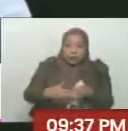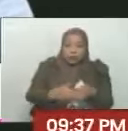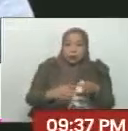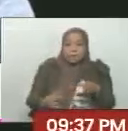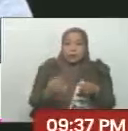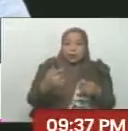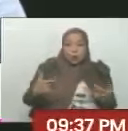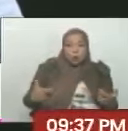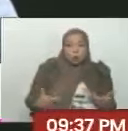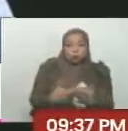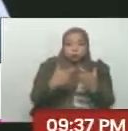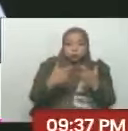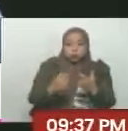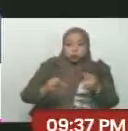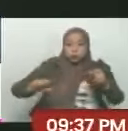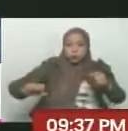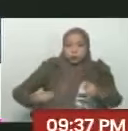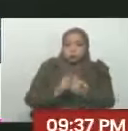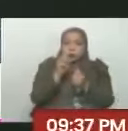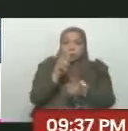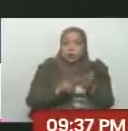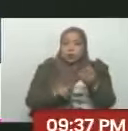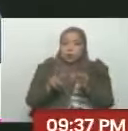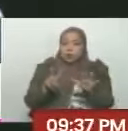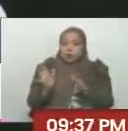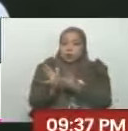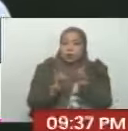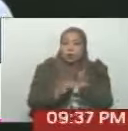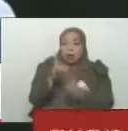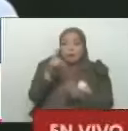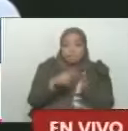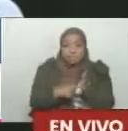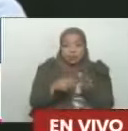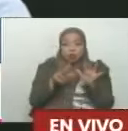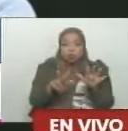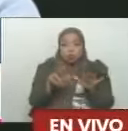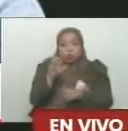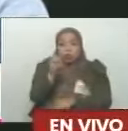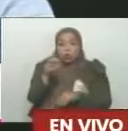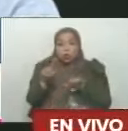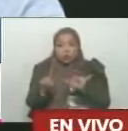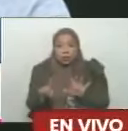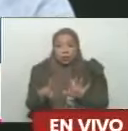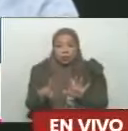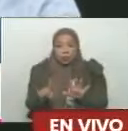primer combate, y fue el 27 de abril de 1806. Entonces,